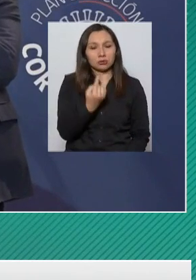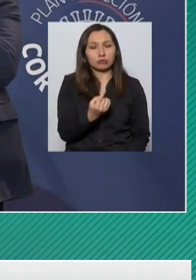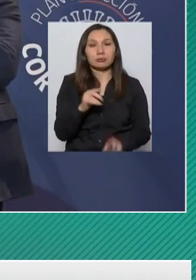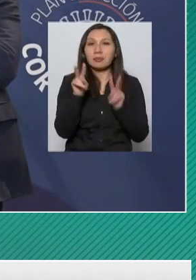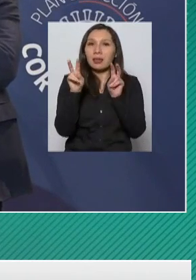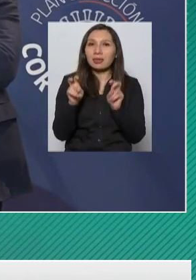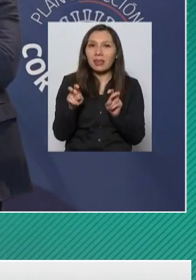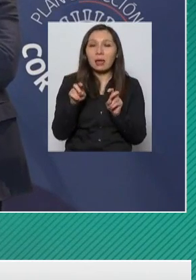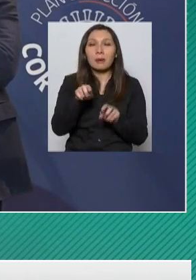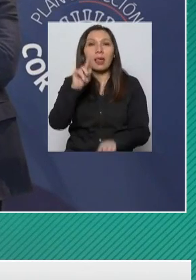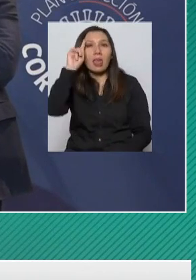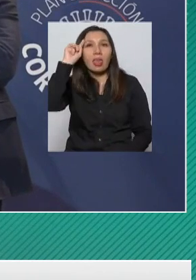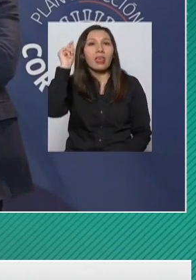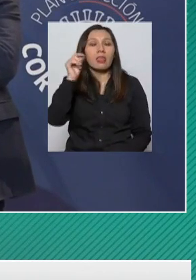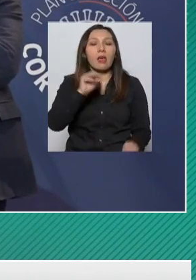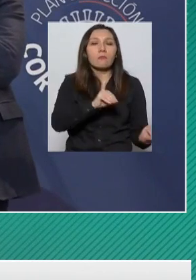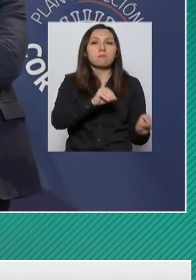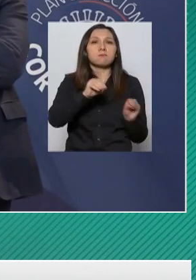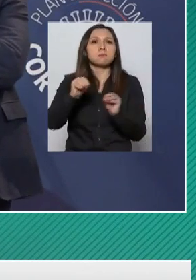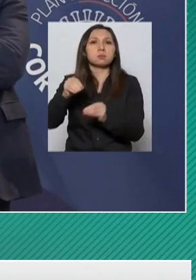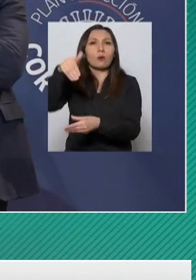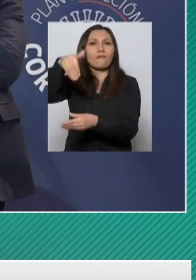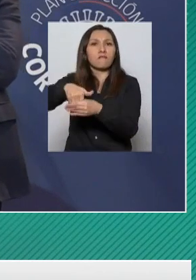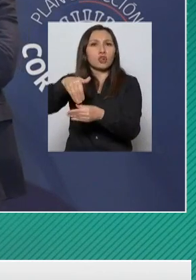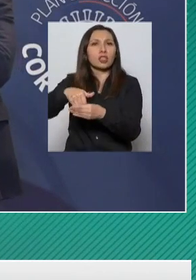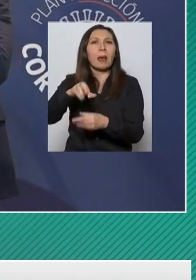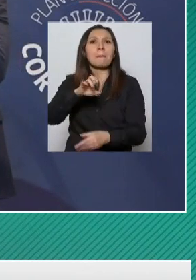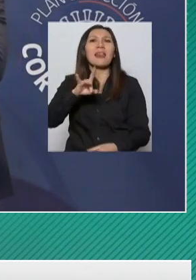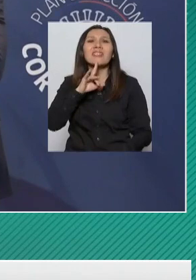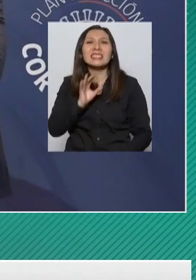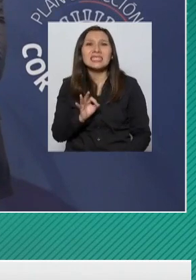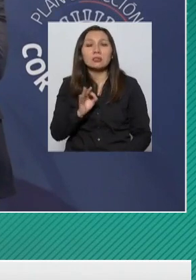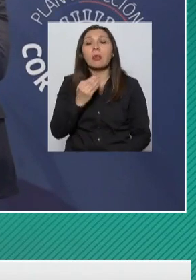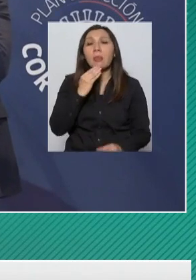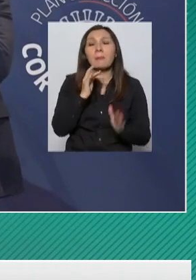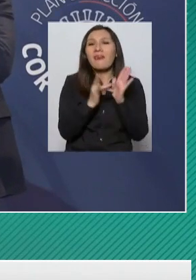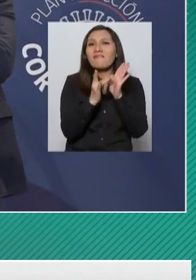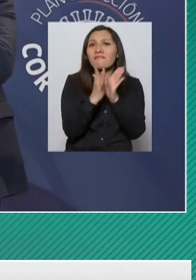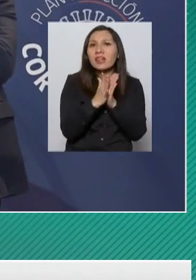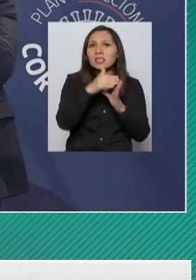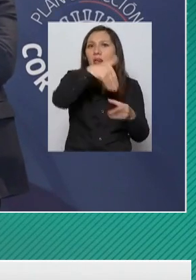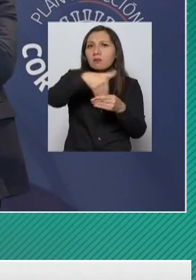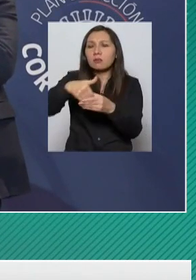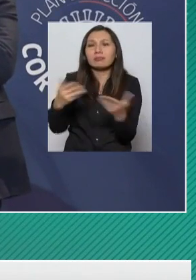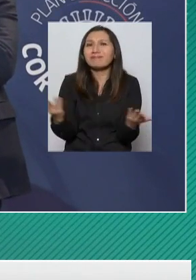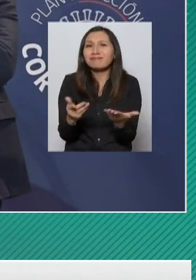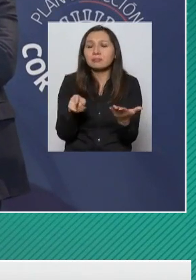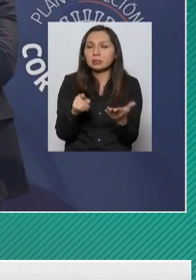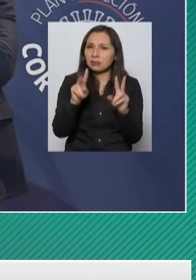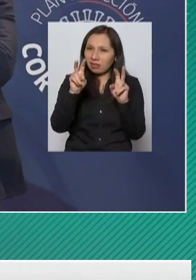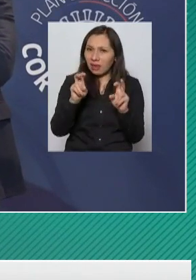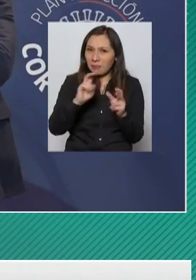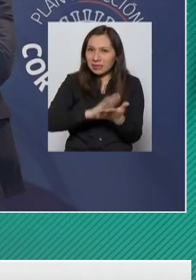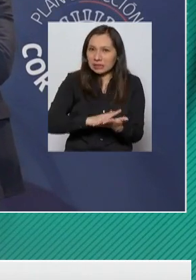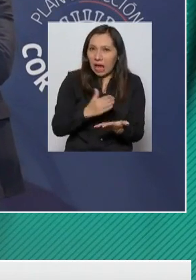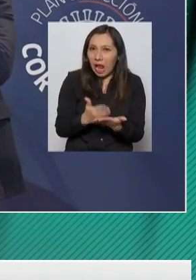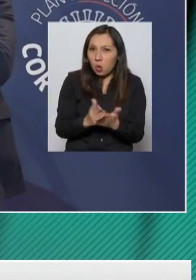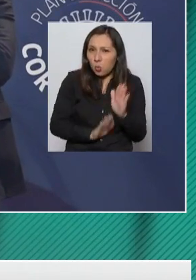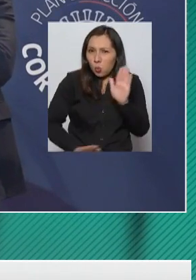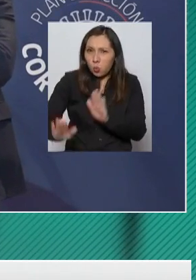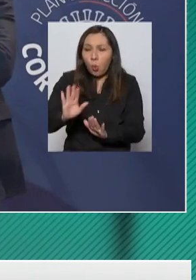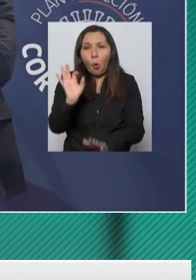al tema de esta idea de aplazar el plebiscito y también el calendario electoral esto se debe a medidas sanitarias o